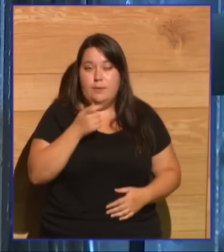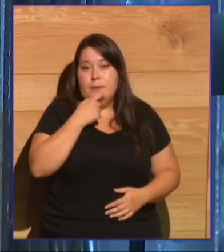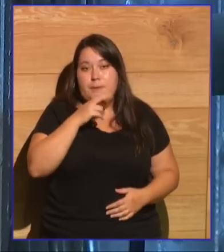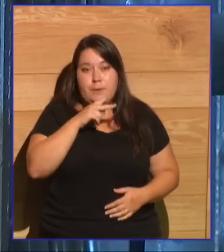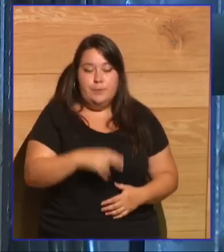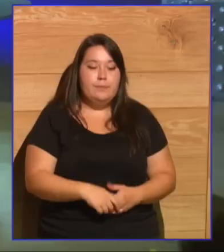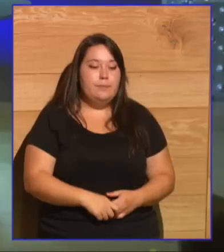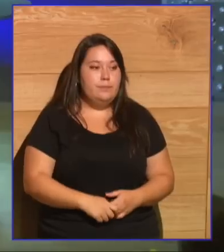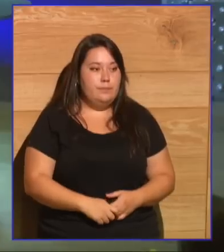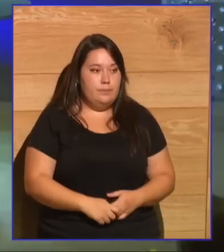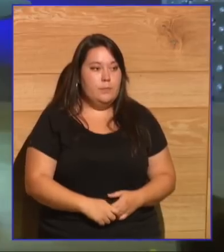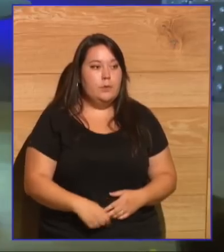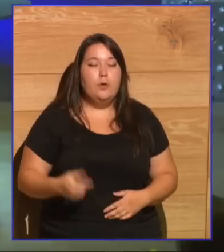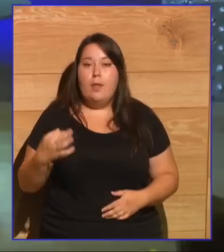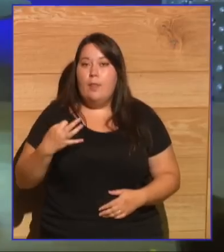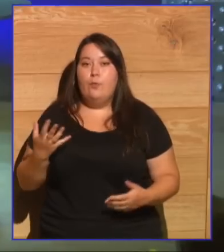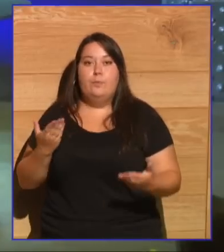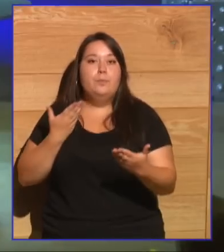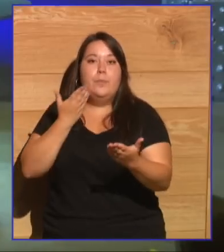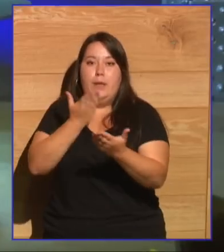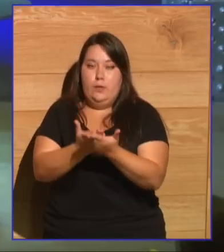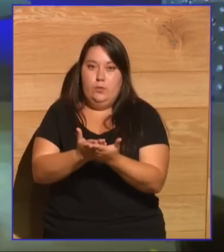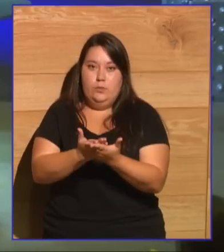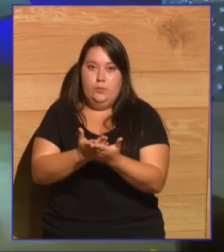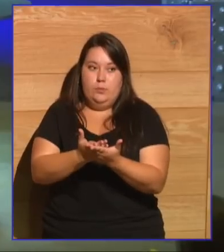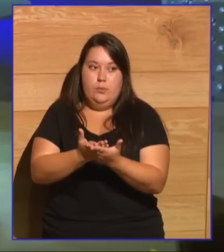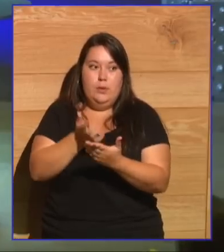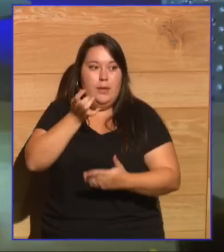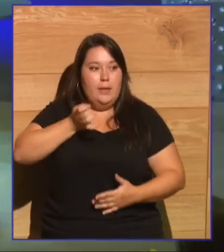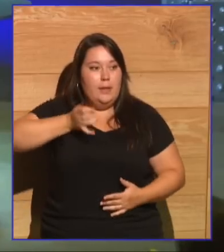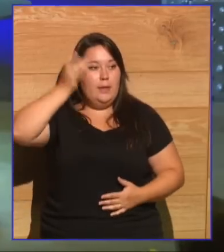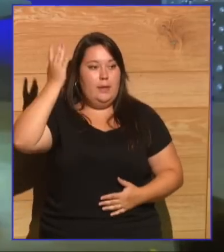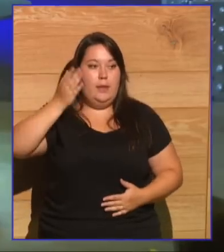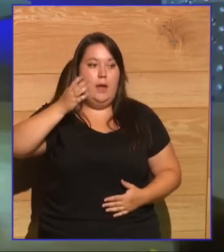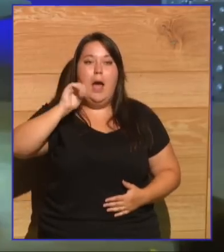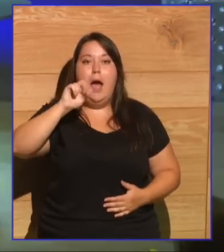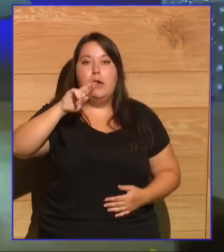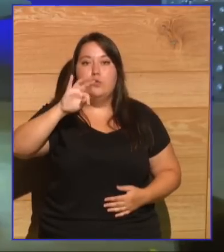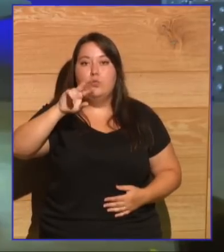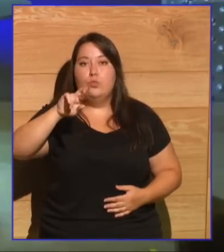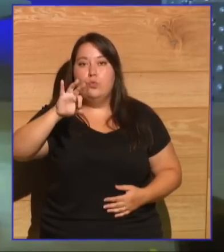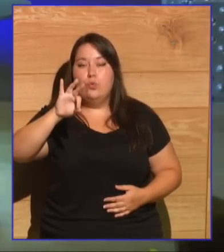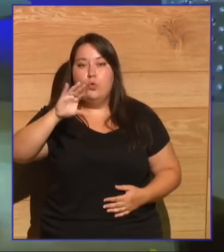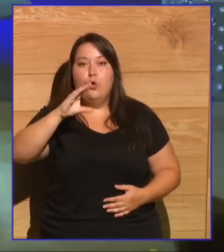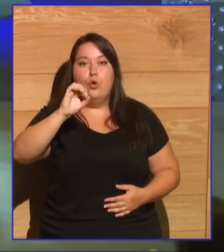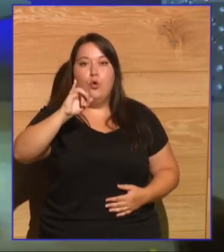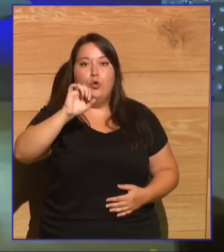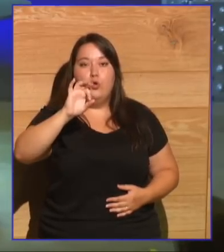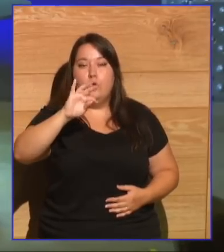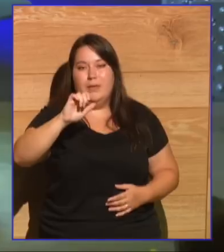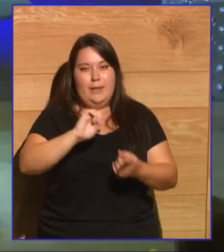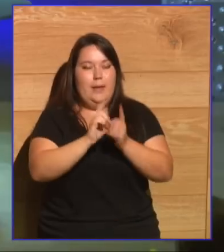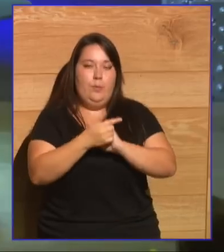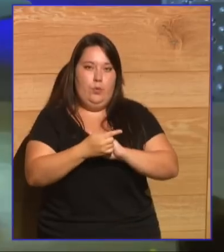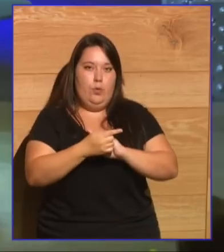tengo que pediros que borremos la idea de que me llaméis arturo coyote y si podéis llamarme arturo aliento de pene a partir de